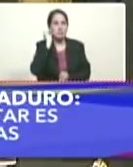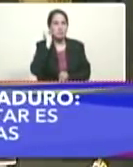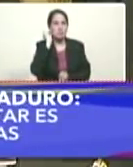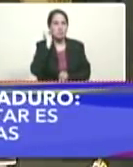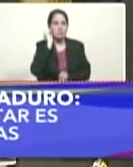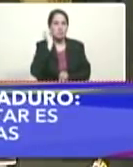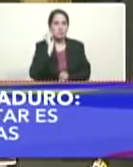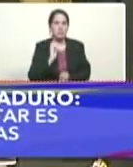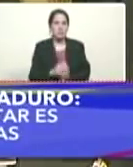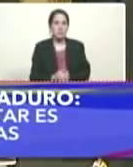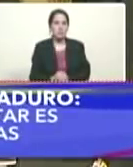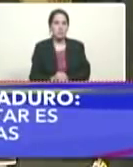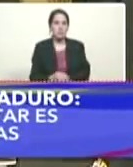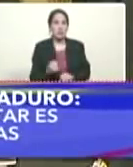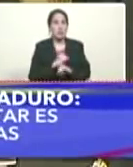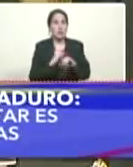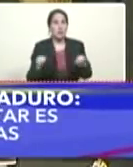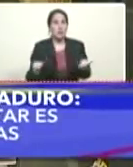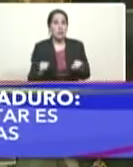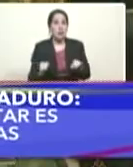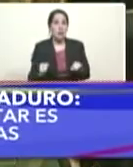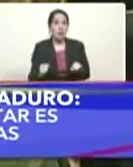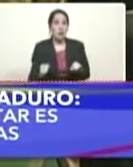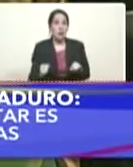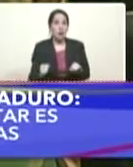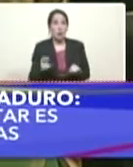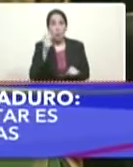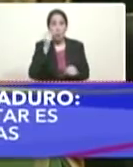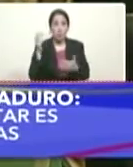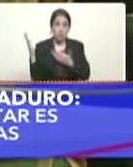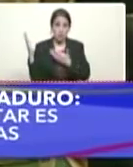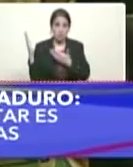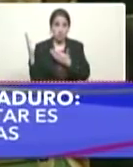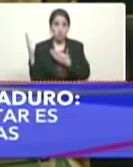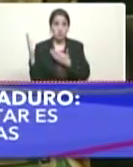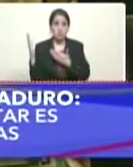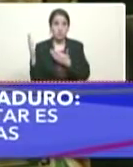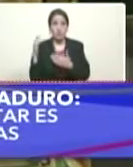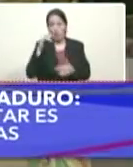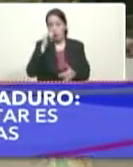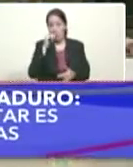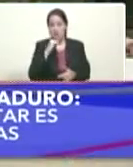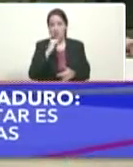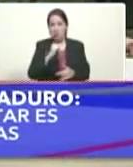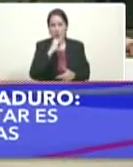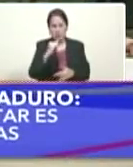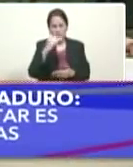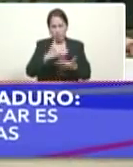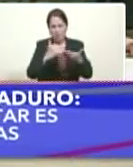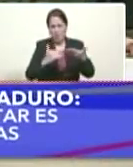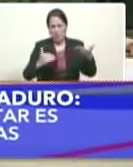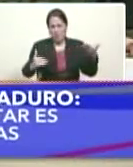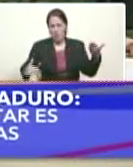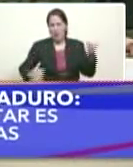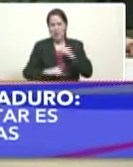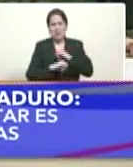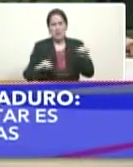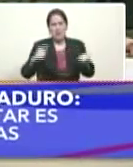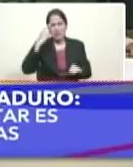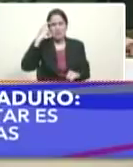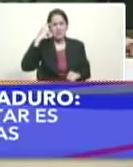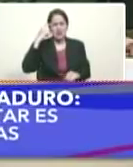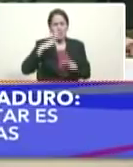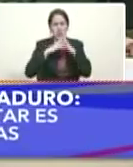remedio ceballos tiene instrucciones precisas en este sentido hay que ir al aseguramiento